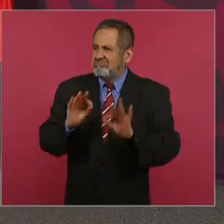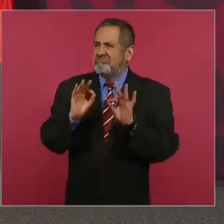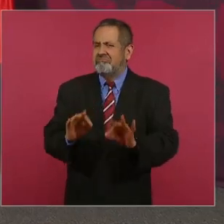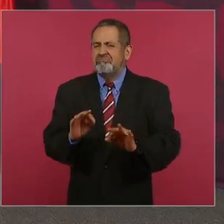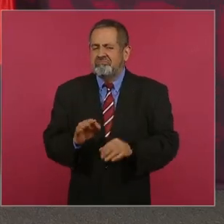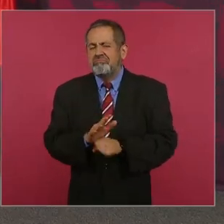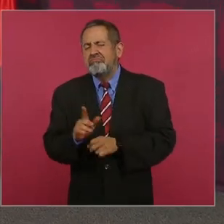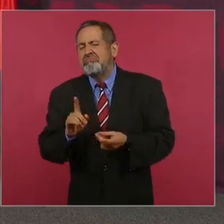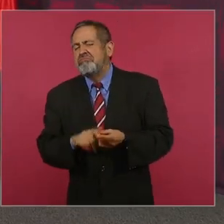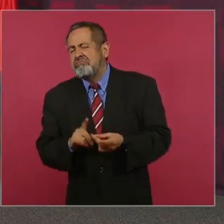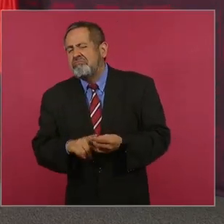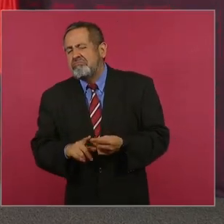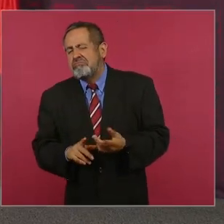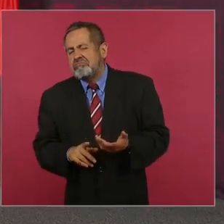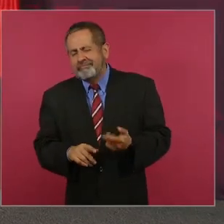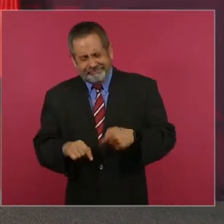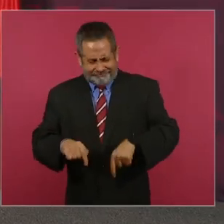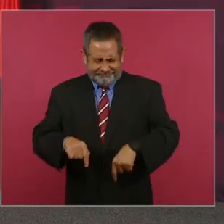después de